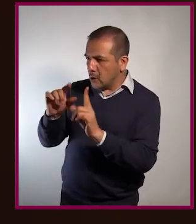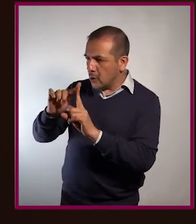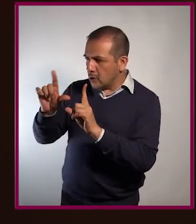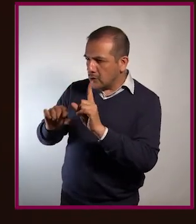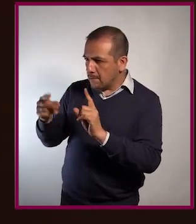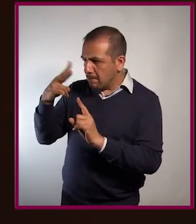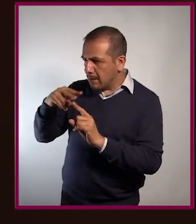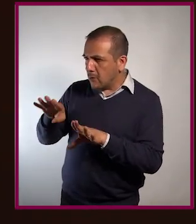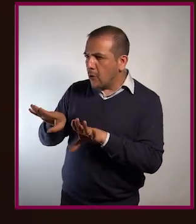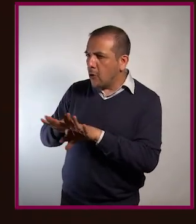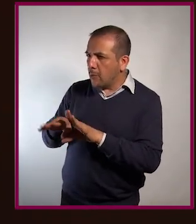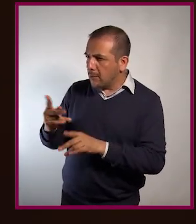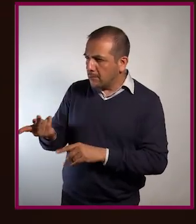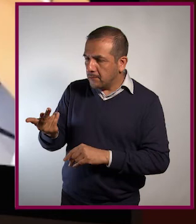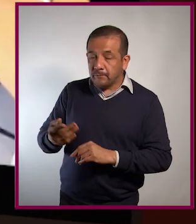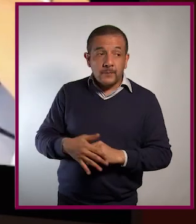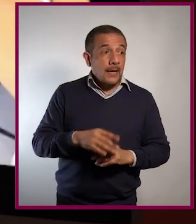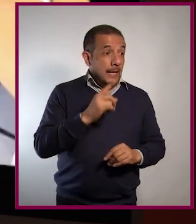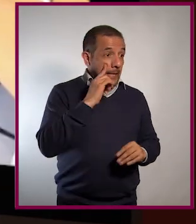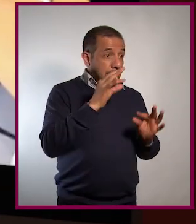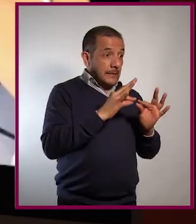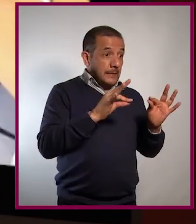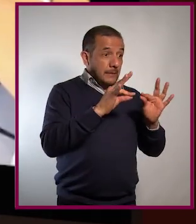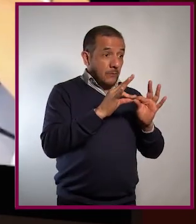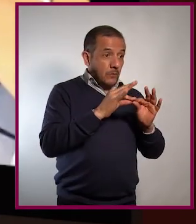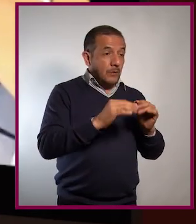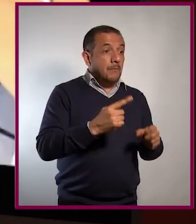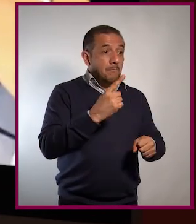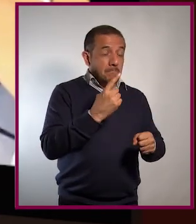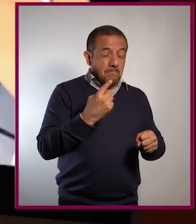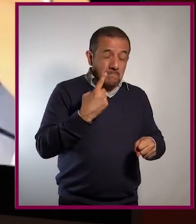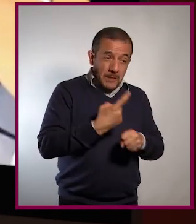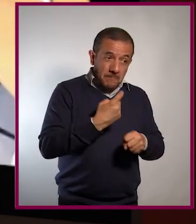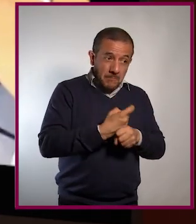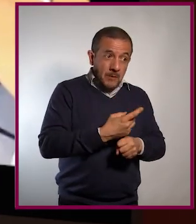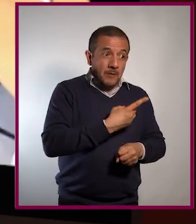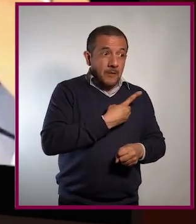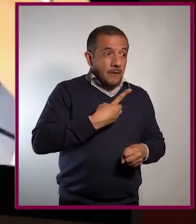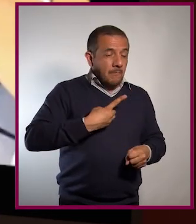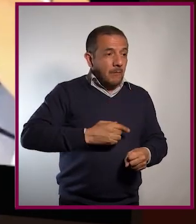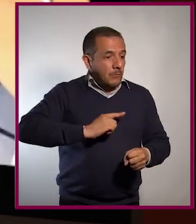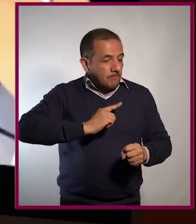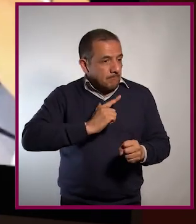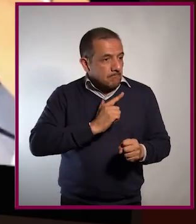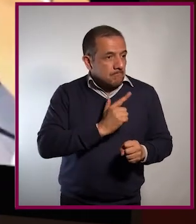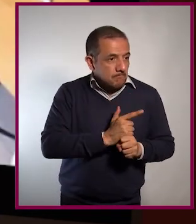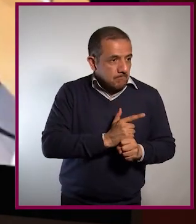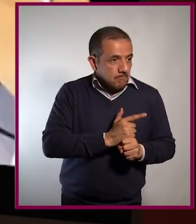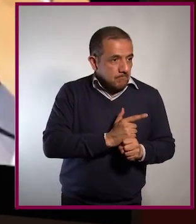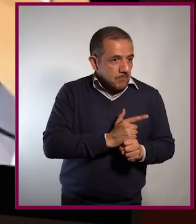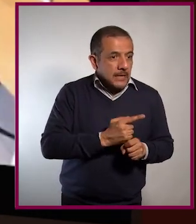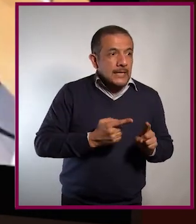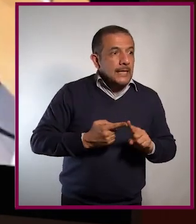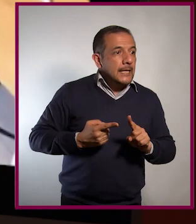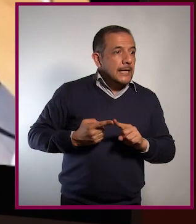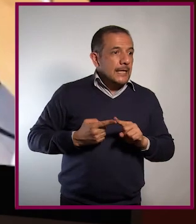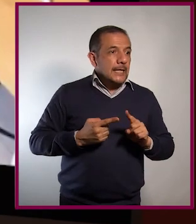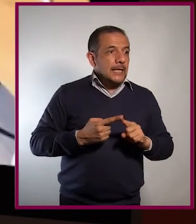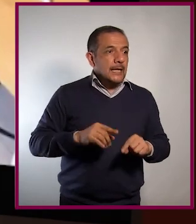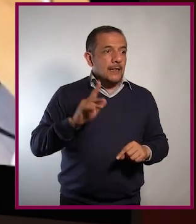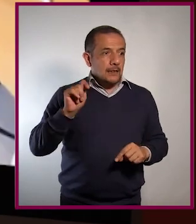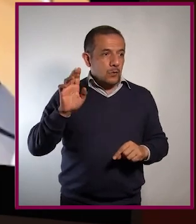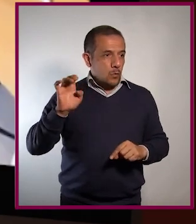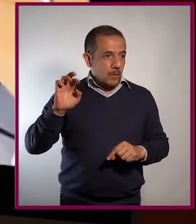la mortalidad por tuberculosis? La medida más importante es la detección rápida de los casos de